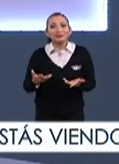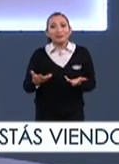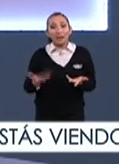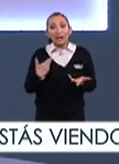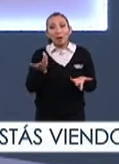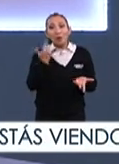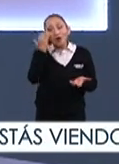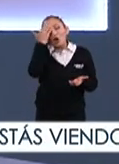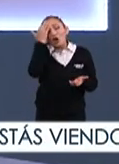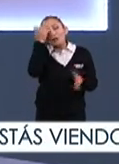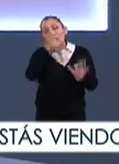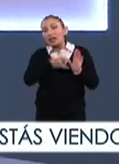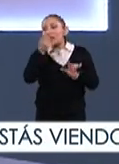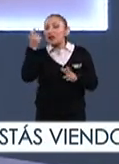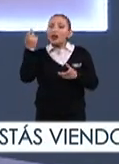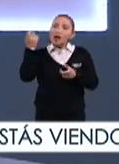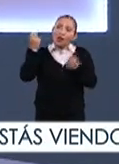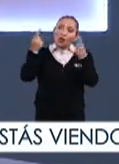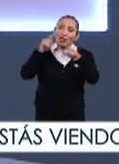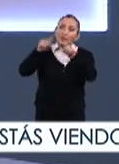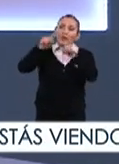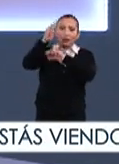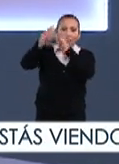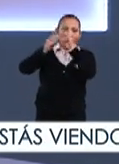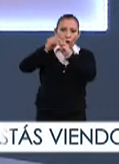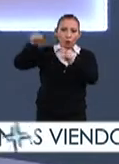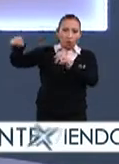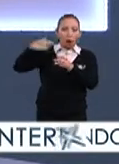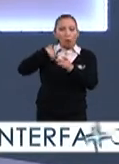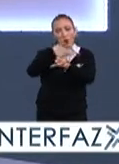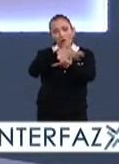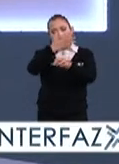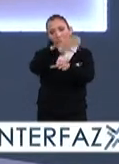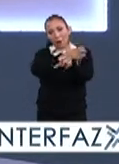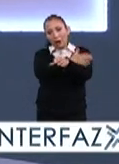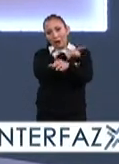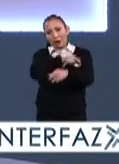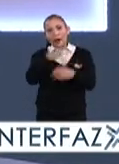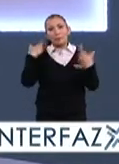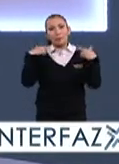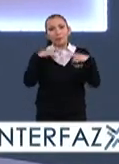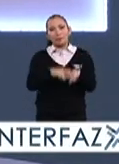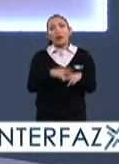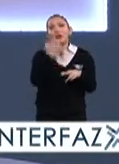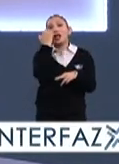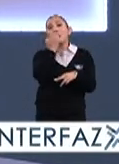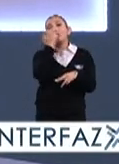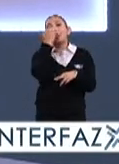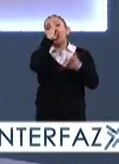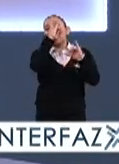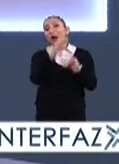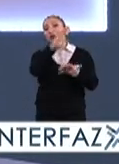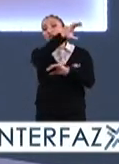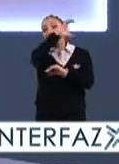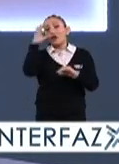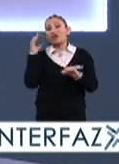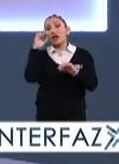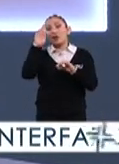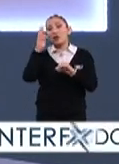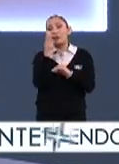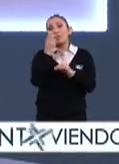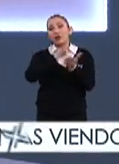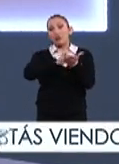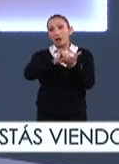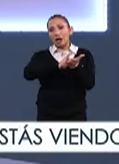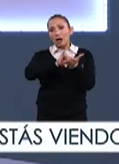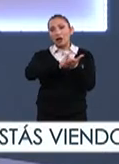y ganas de conocerlo por parte de varias partes del mundo. Es un honor que nos acompañe en el estudio el profesor de la Escuela de Imagen y Fotografía de la Universidad de